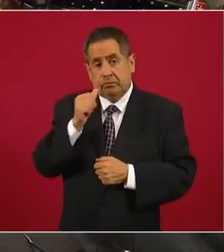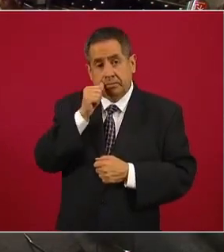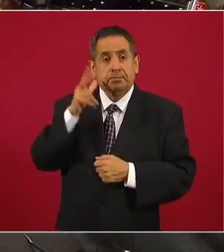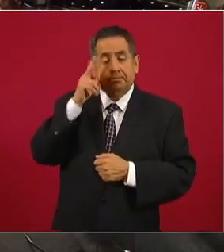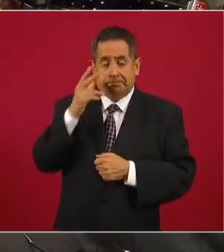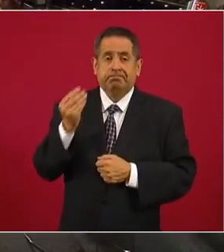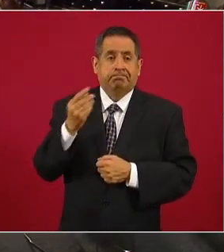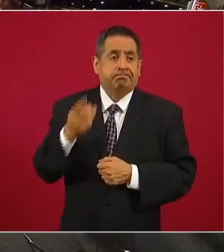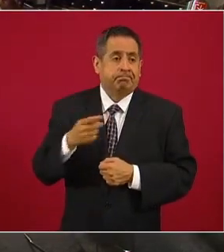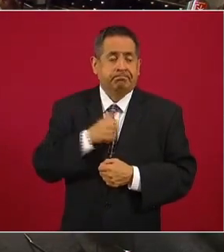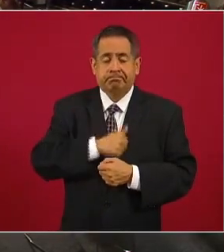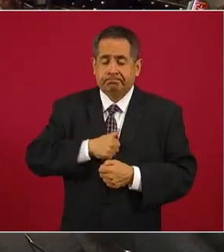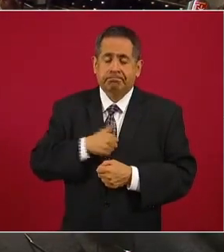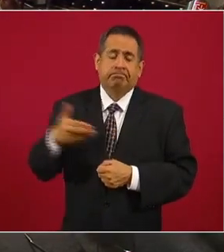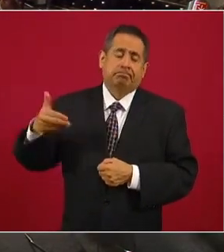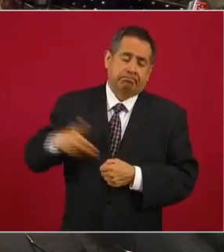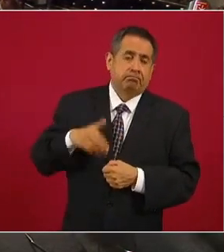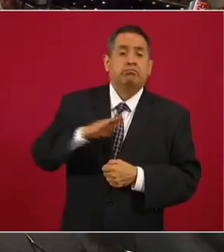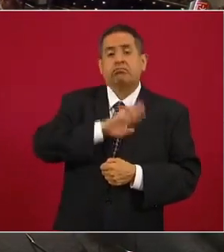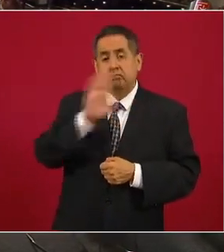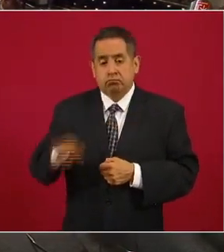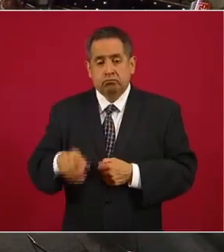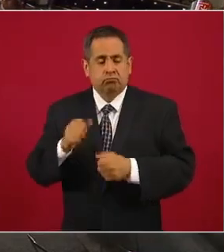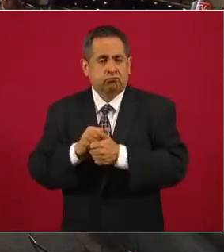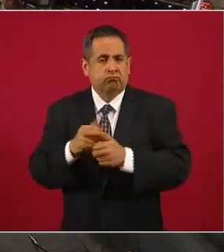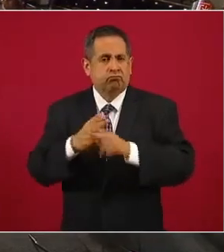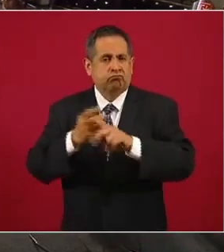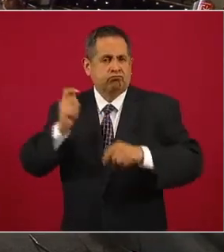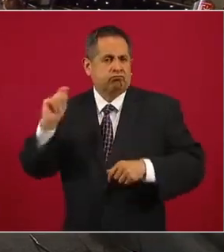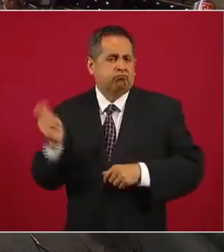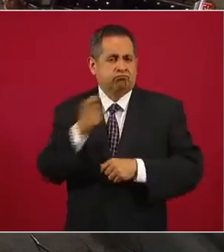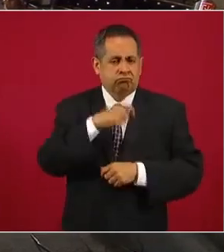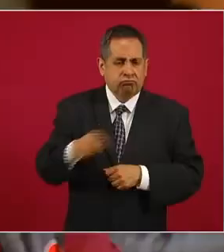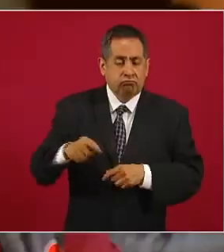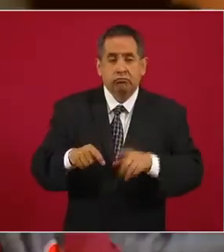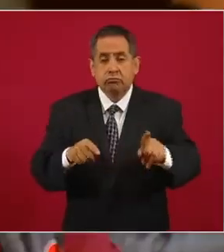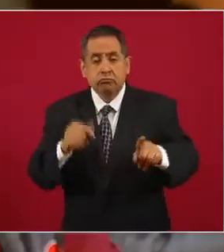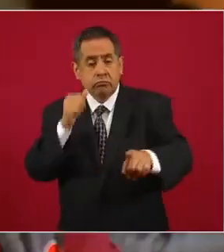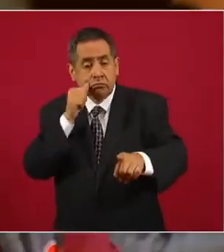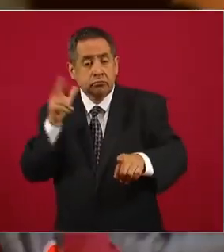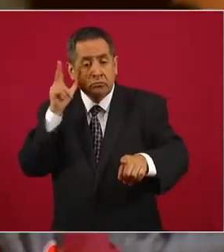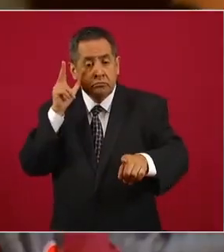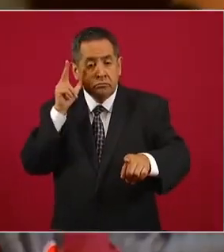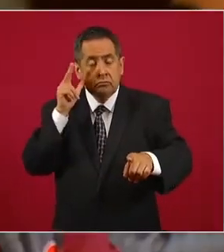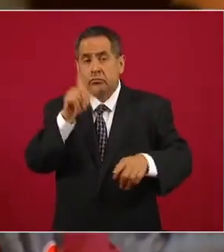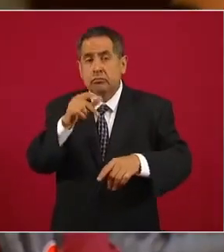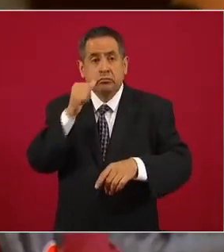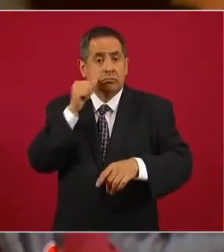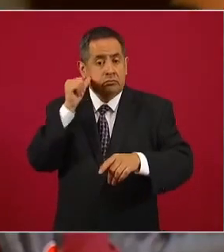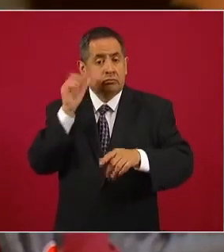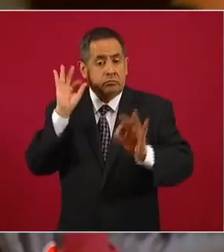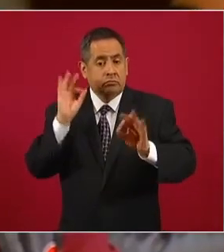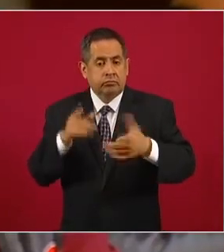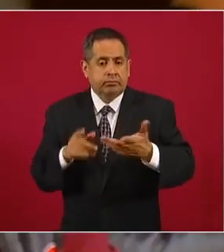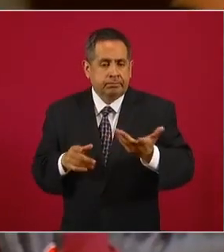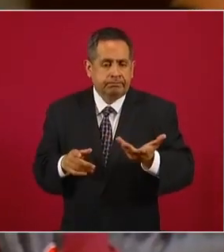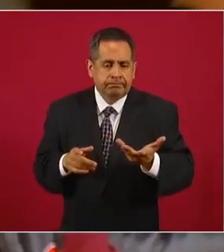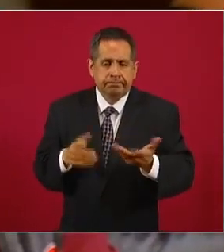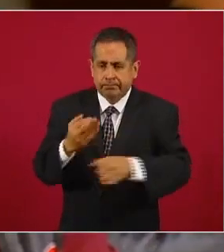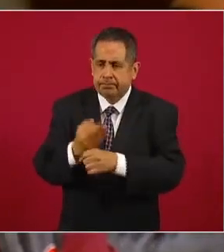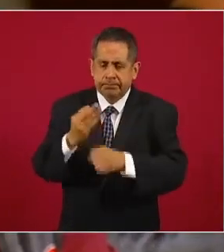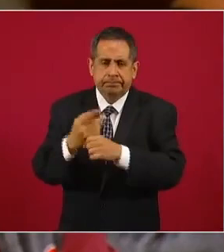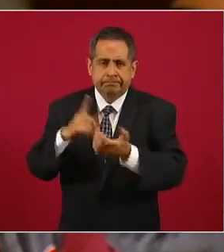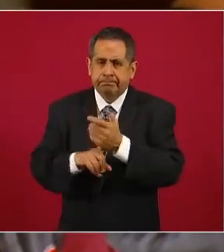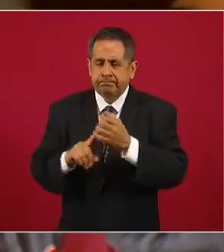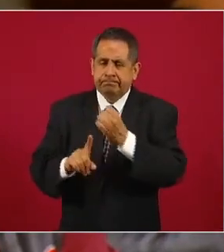varios lesionados y hubo hasta muertos con machetes, estuvieron atacándose. Esto fue el día de antier, hace un día. Entonces, ahorita